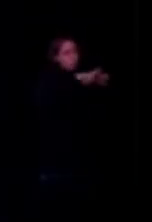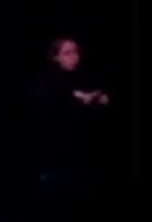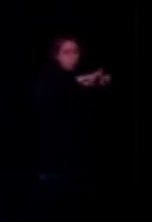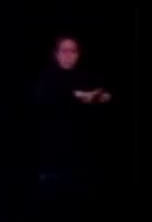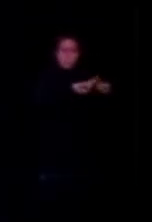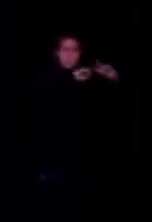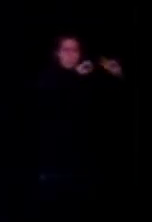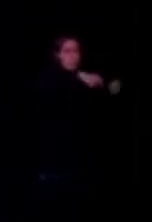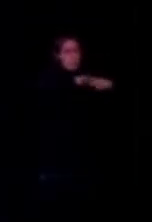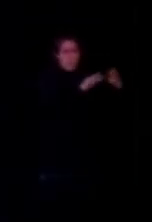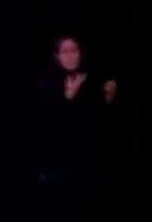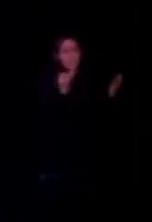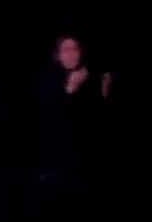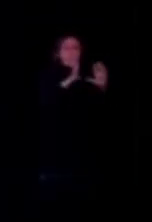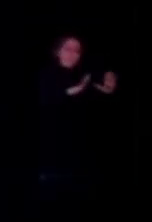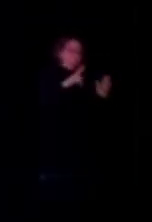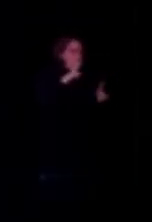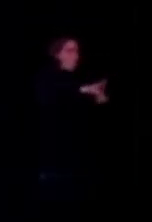desde una óptica inclusiva